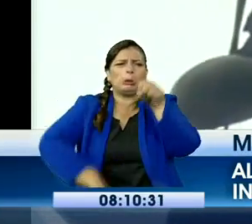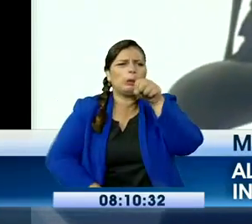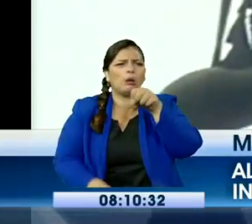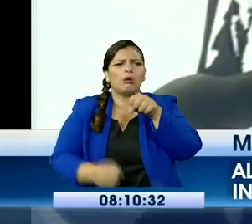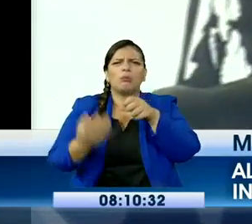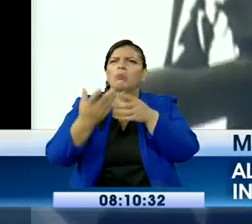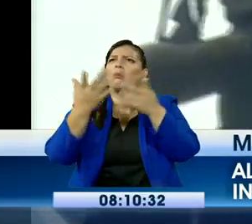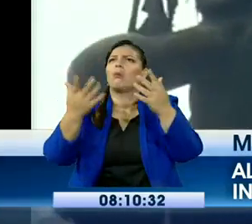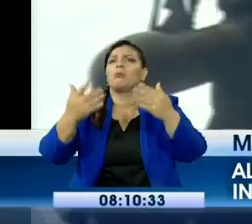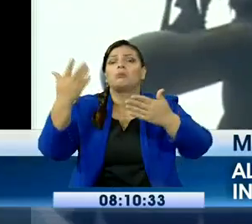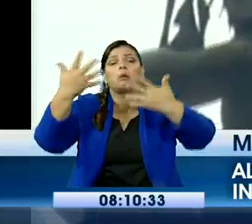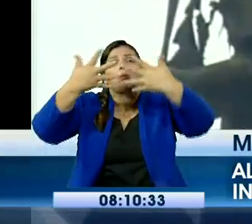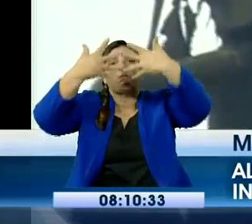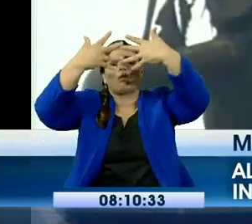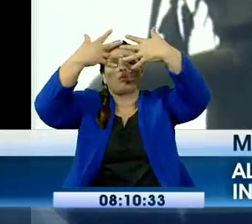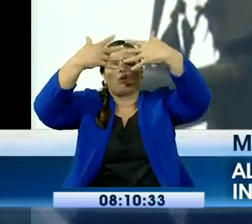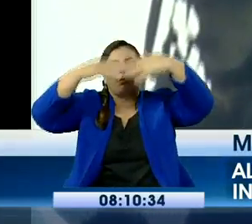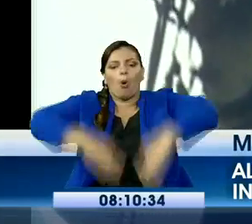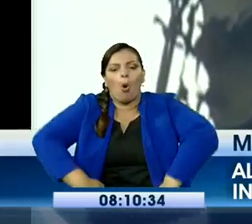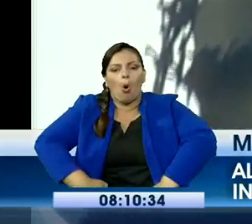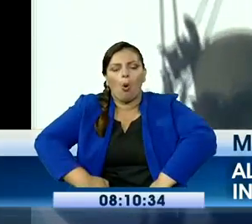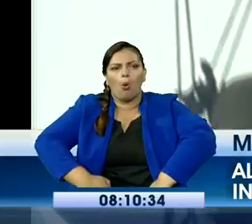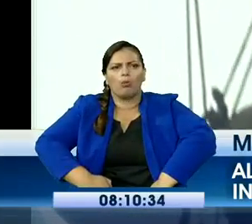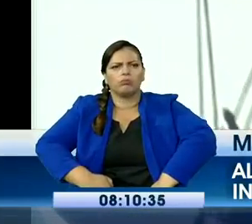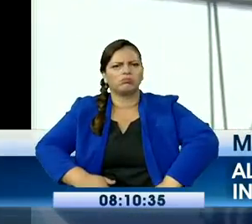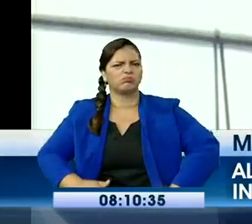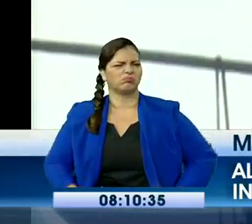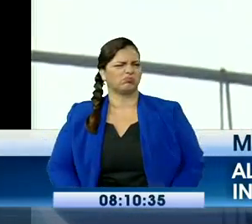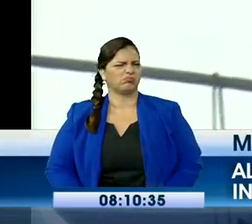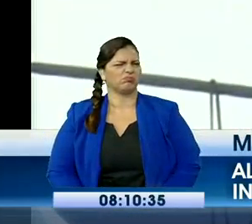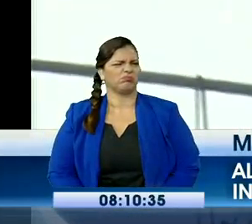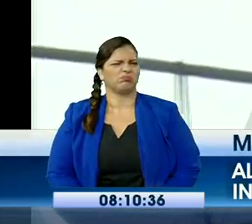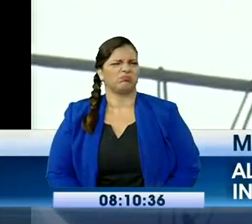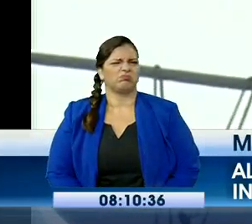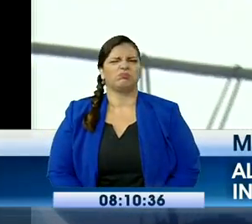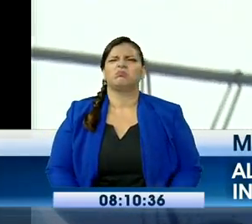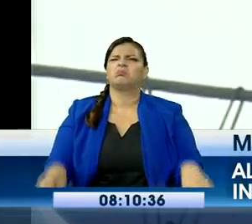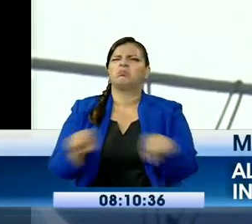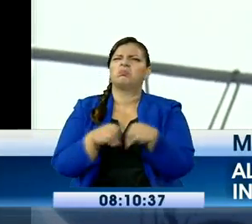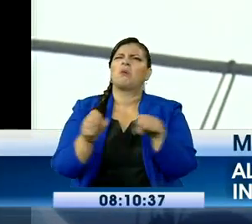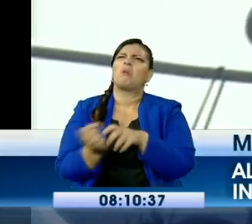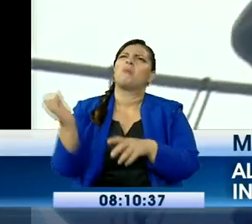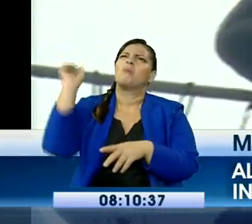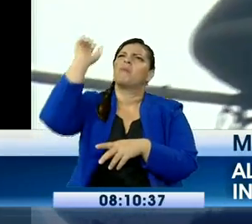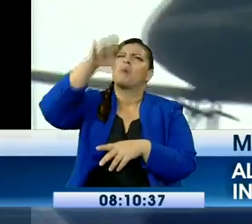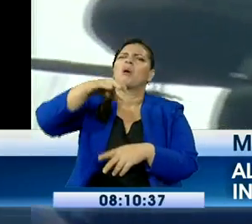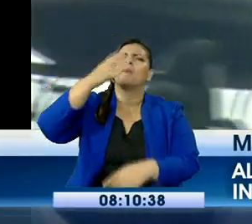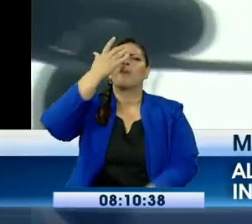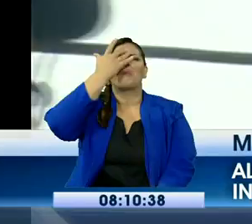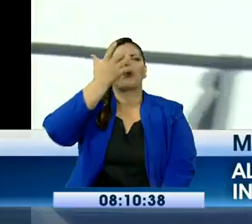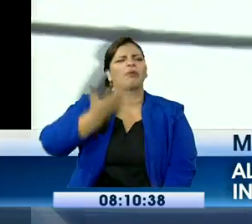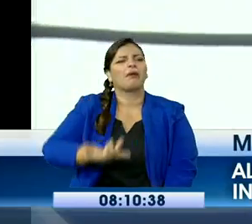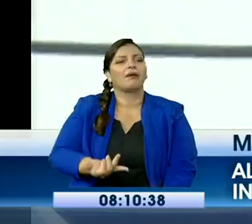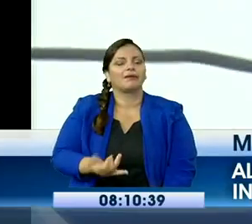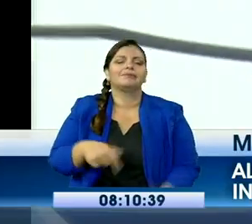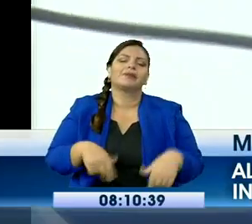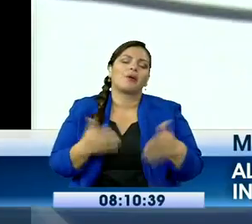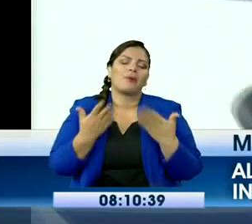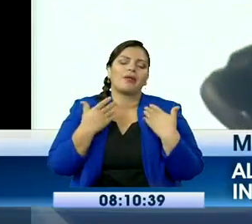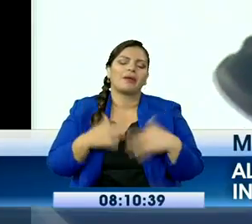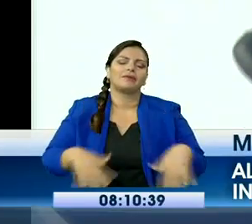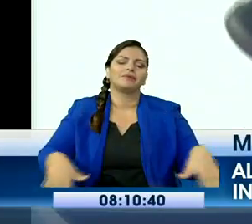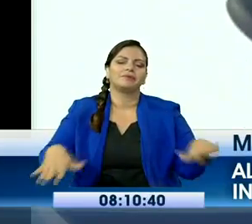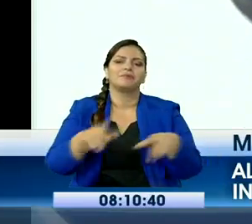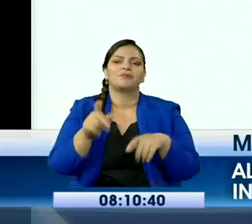que los cables se vengan abajo. Es una tradición que se la practica en diferentes sectores de Guayaquil. Algo vistoso, fuera de lo